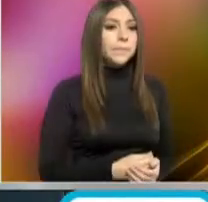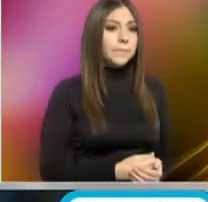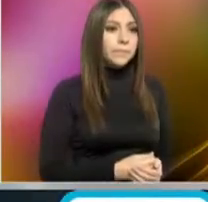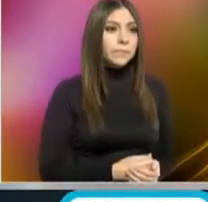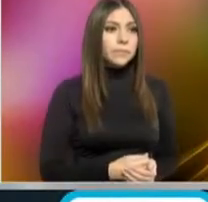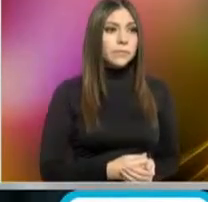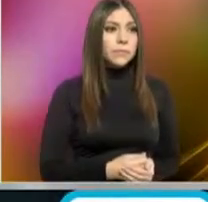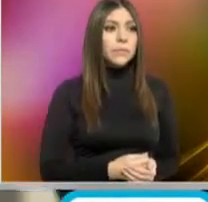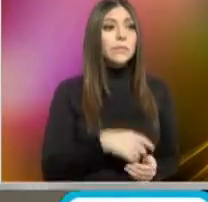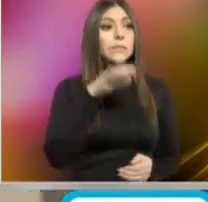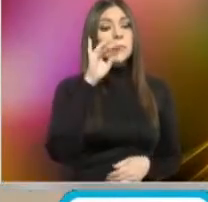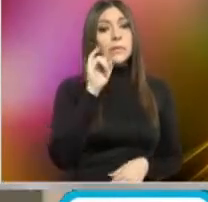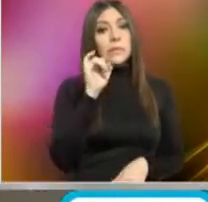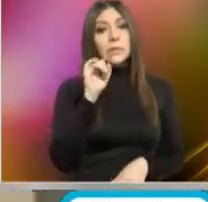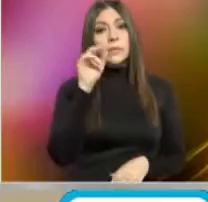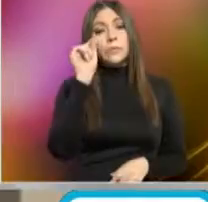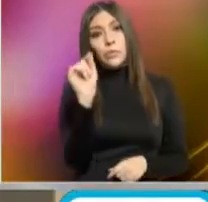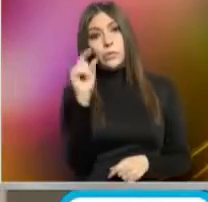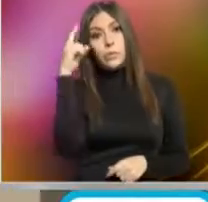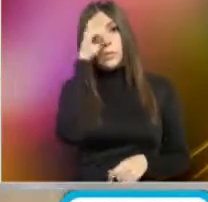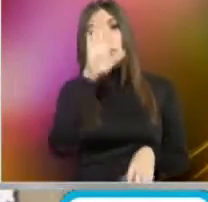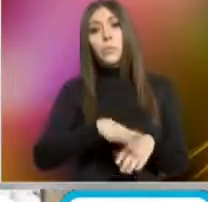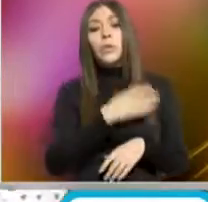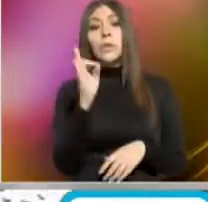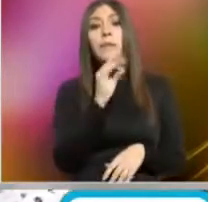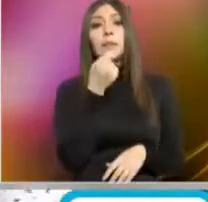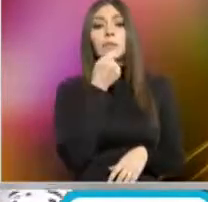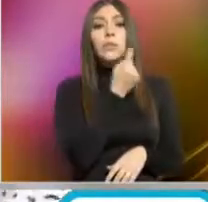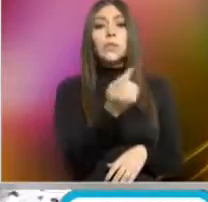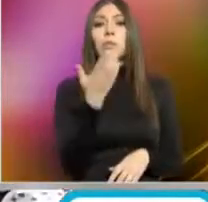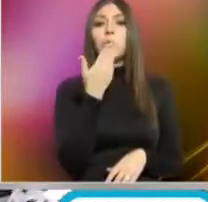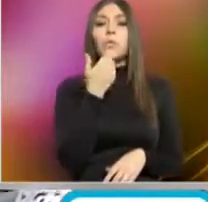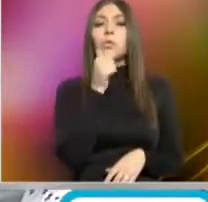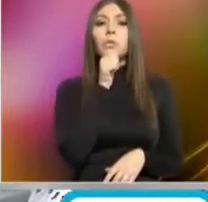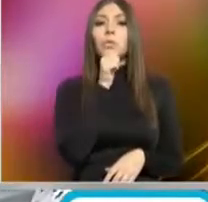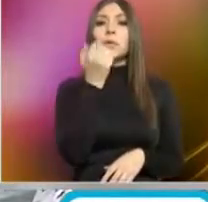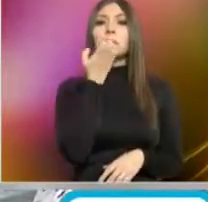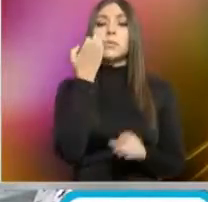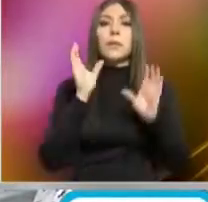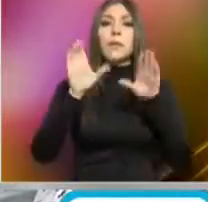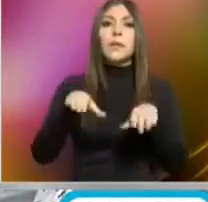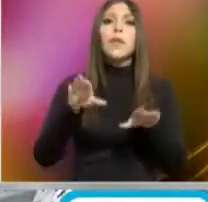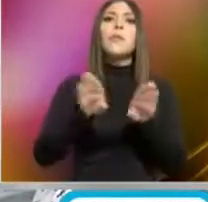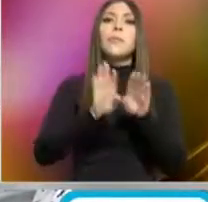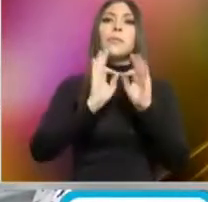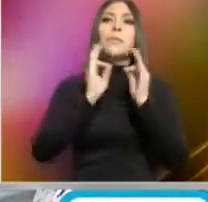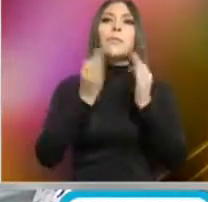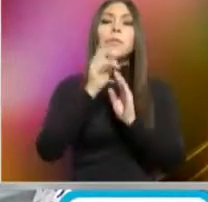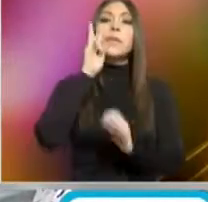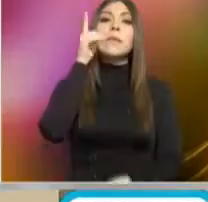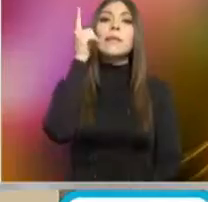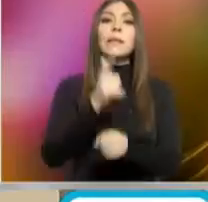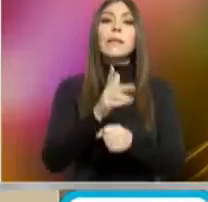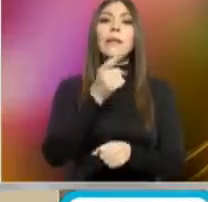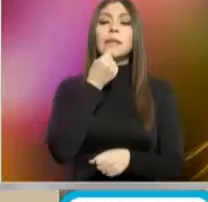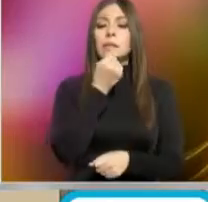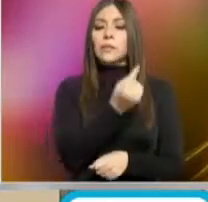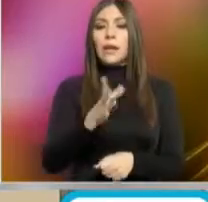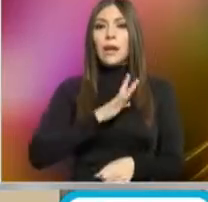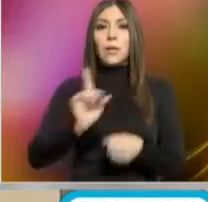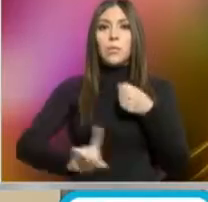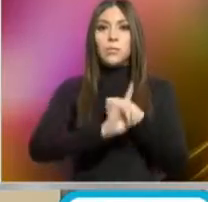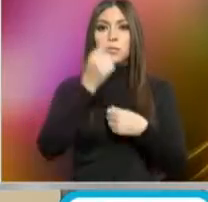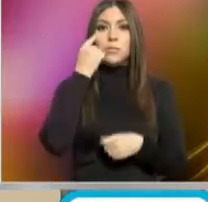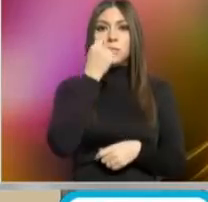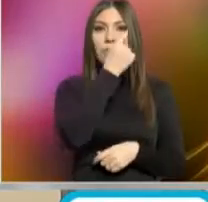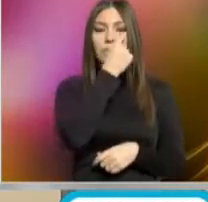complicado, sobre todo si el niño no está todavía en una edad escolar. Una forma de darnos cuenta que tal vez el niño tenga problemas visuales a